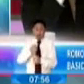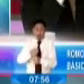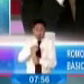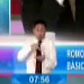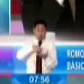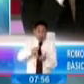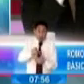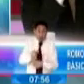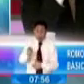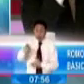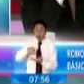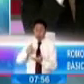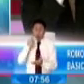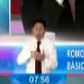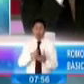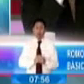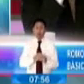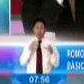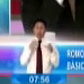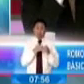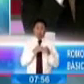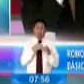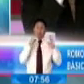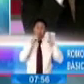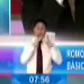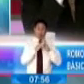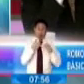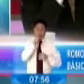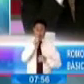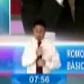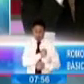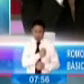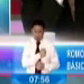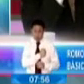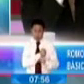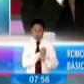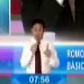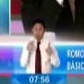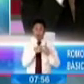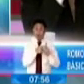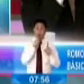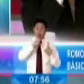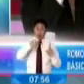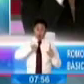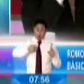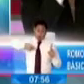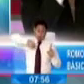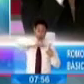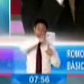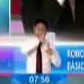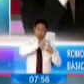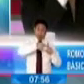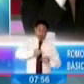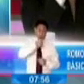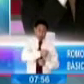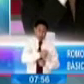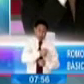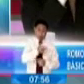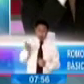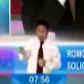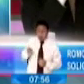es que yo estoy en el departamento, en la casa que tiene un dueño, esa persona depende de que yo le pague el arriendo para sus ingresos.